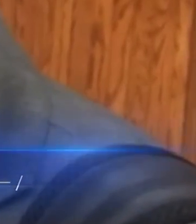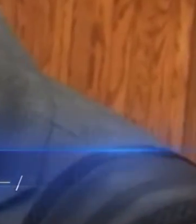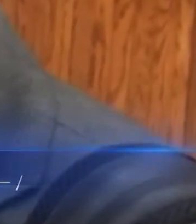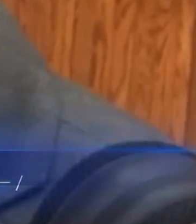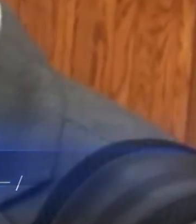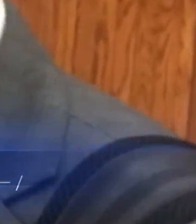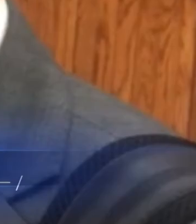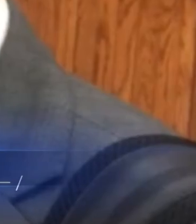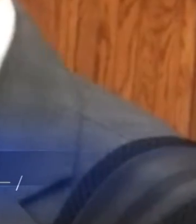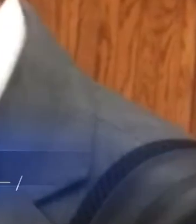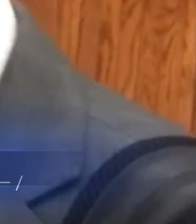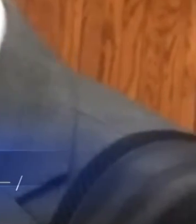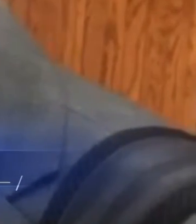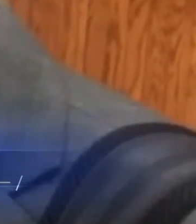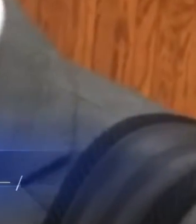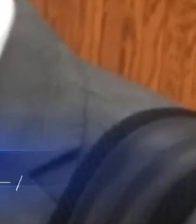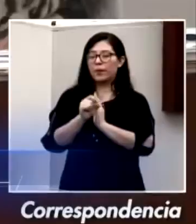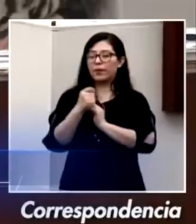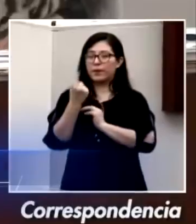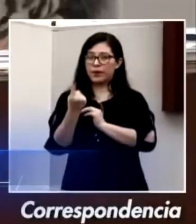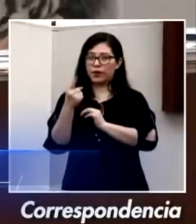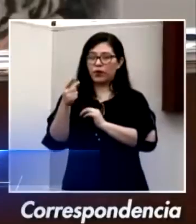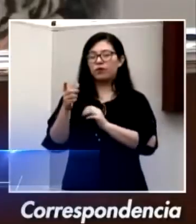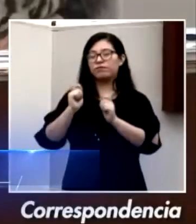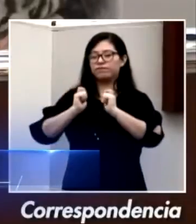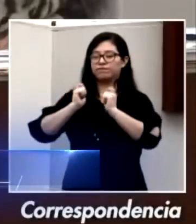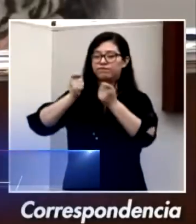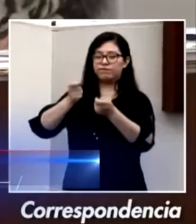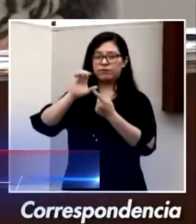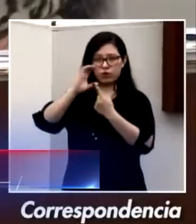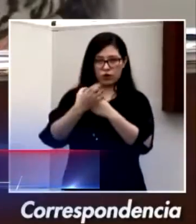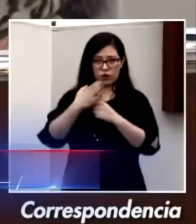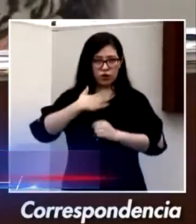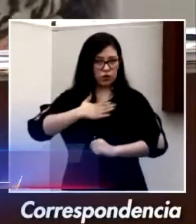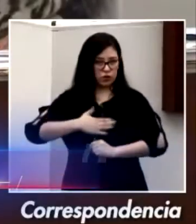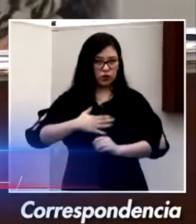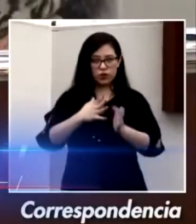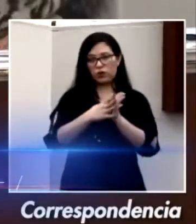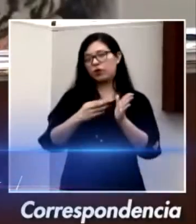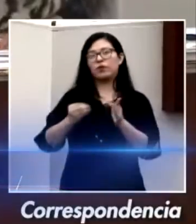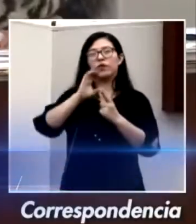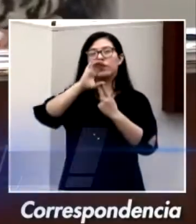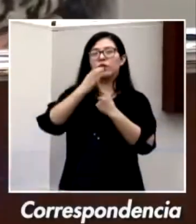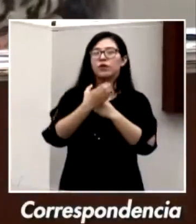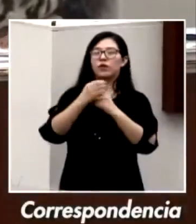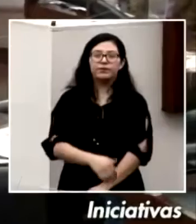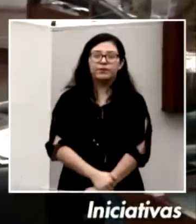una opinión negativa porque considera que la Auditoría Superior del Estado dejó